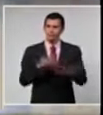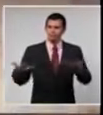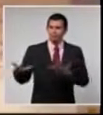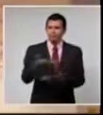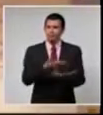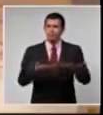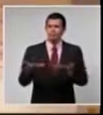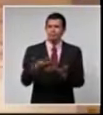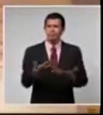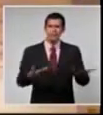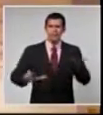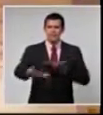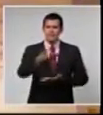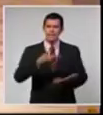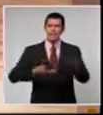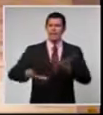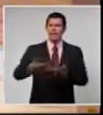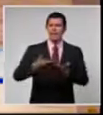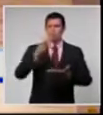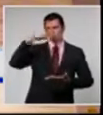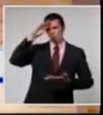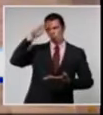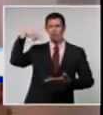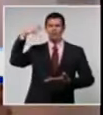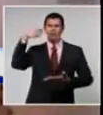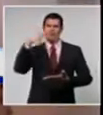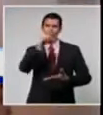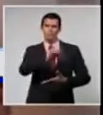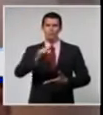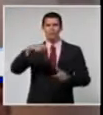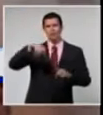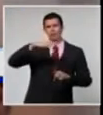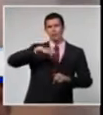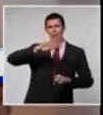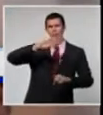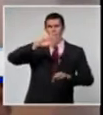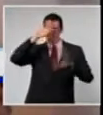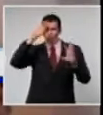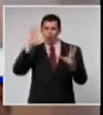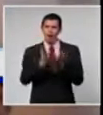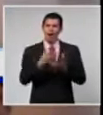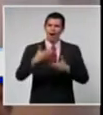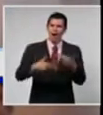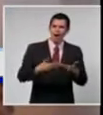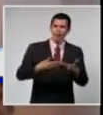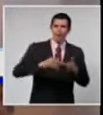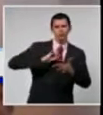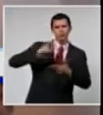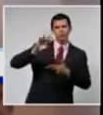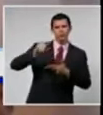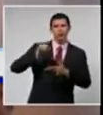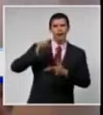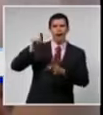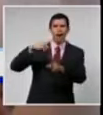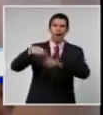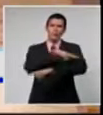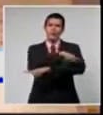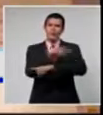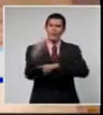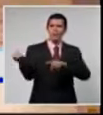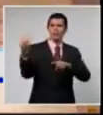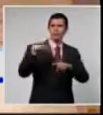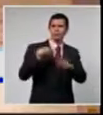tema La Bohème de Puccini, interpretado por la soprano Yonaija Salvador, directora general y artística de la temporada de ópera de